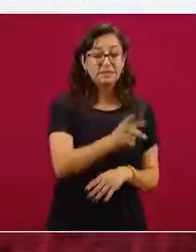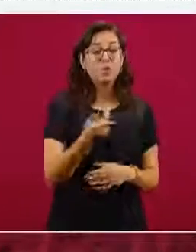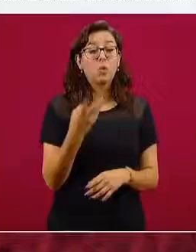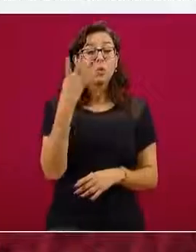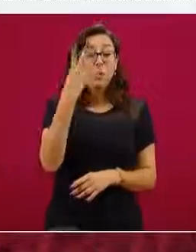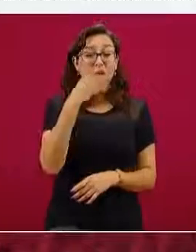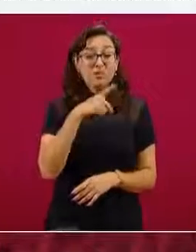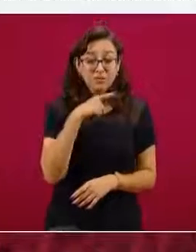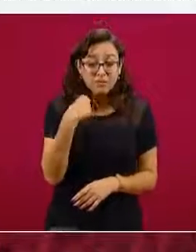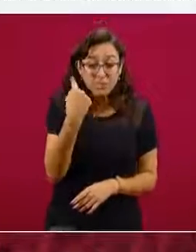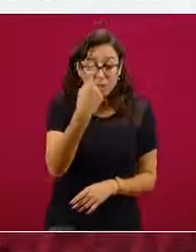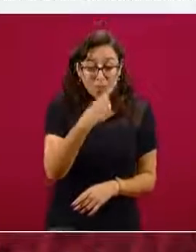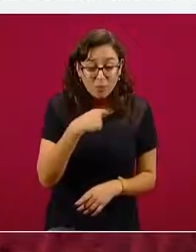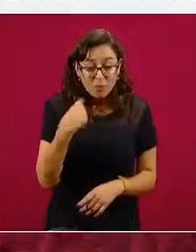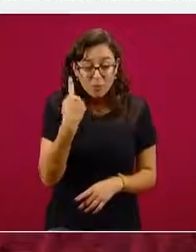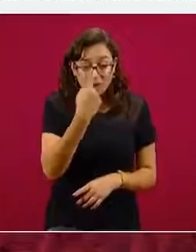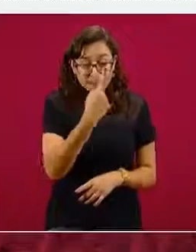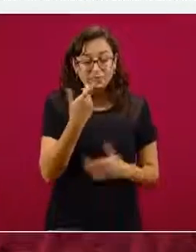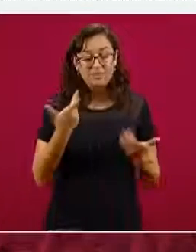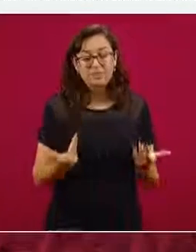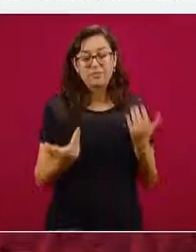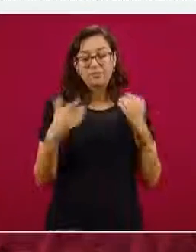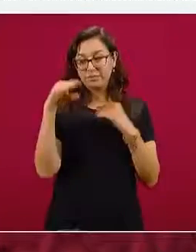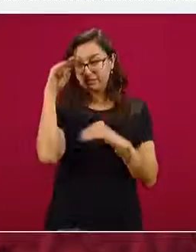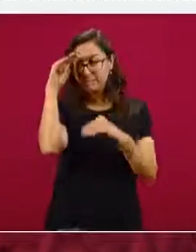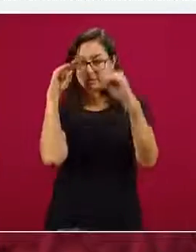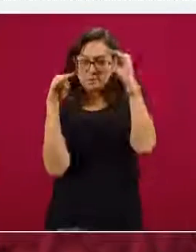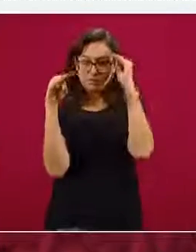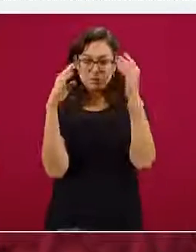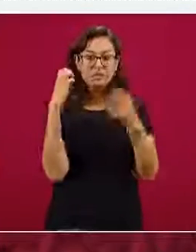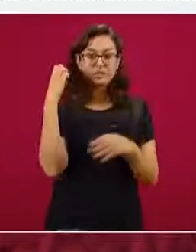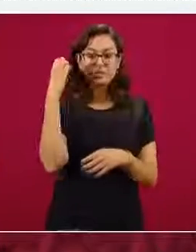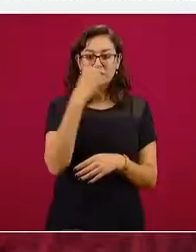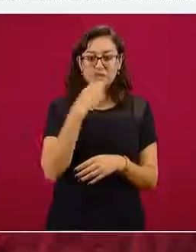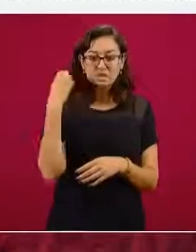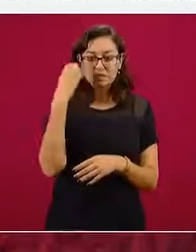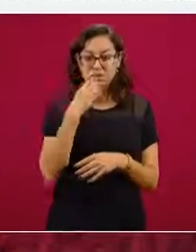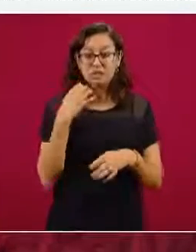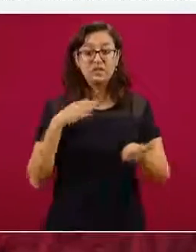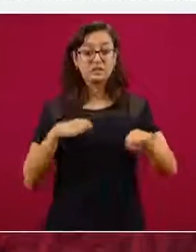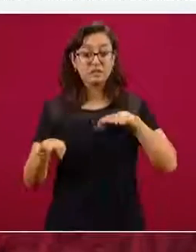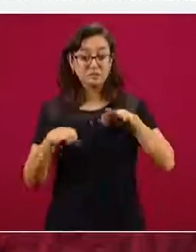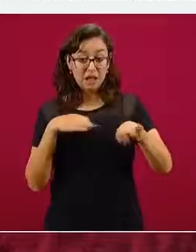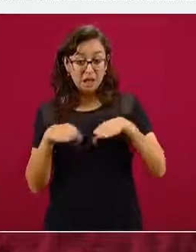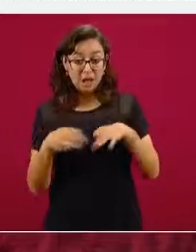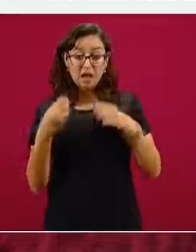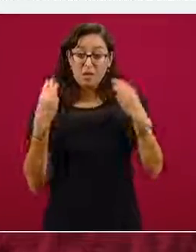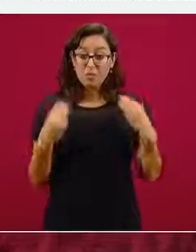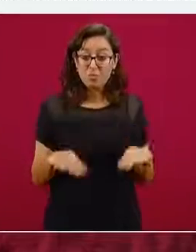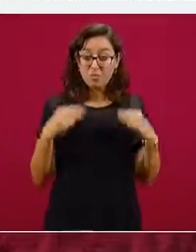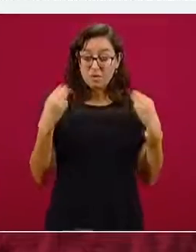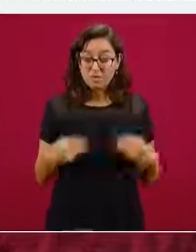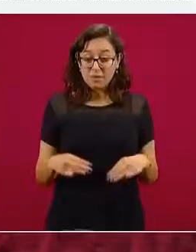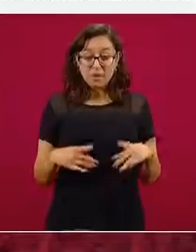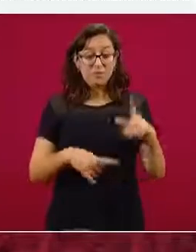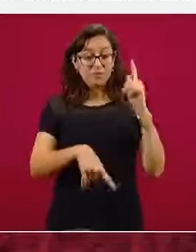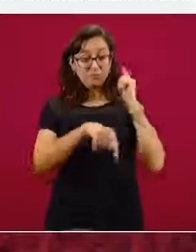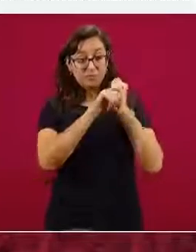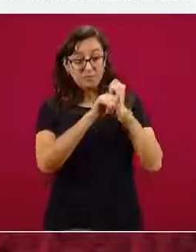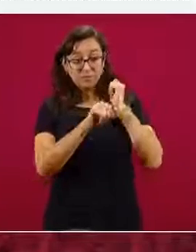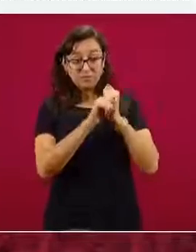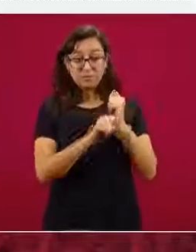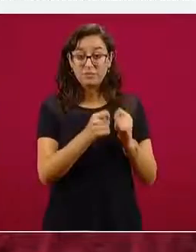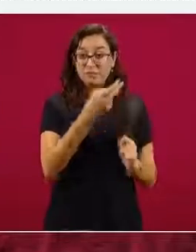regresar. Entonces, si uno piensa que hay que ir a la escuela o que ir al trabajo o hay que ir al mercado en transporte público y